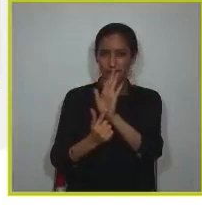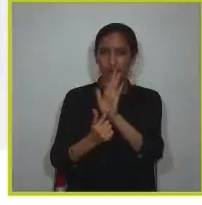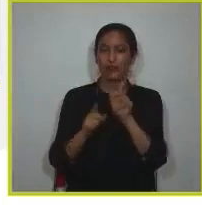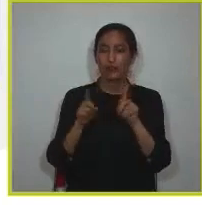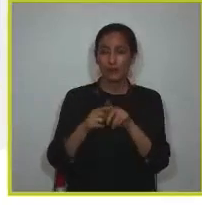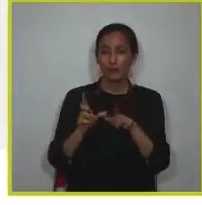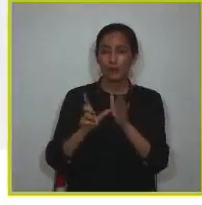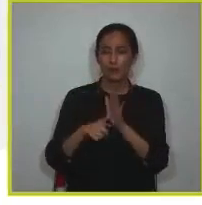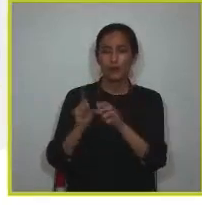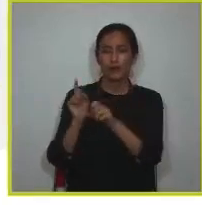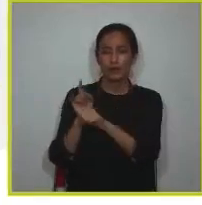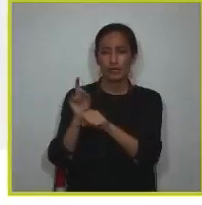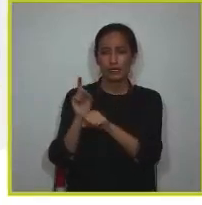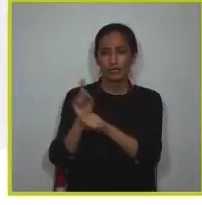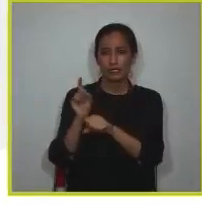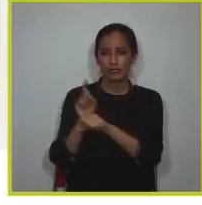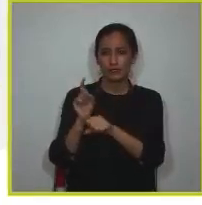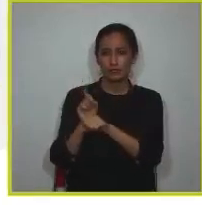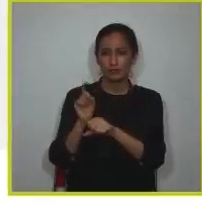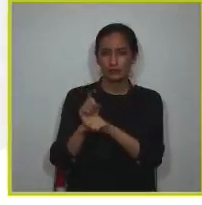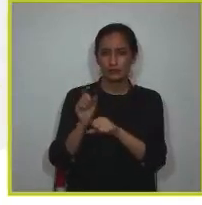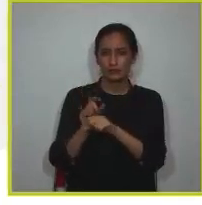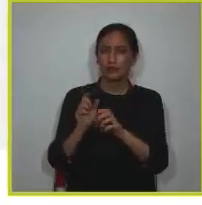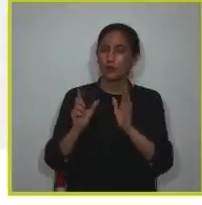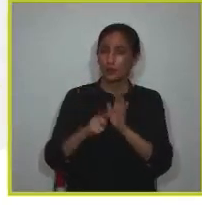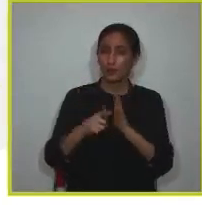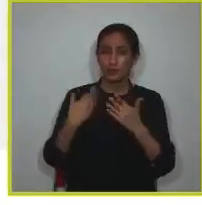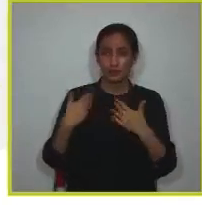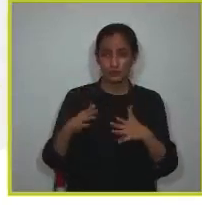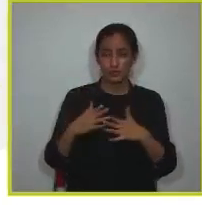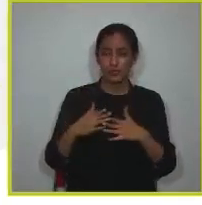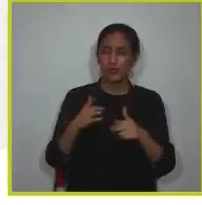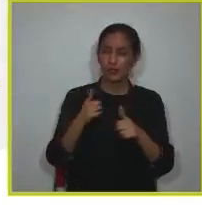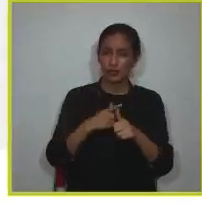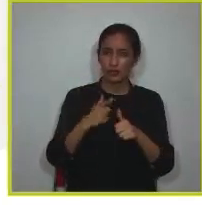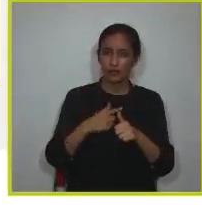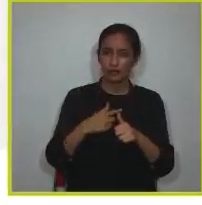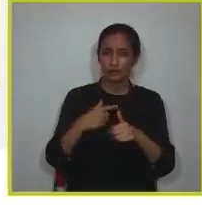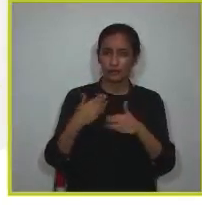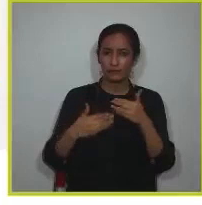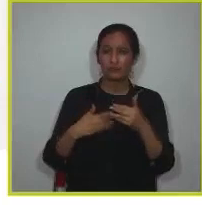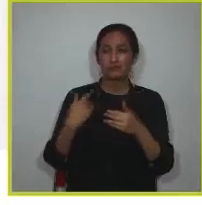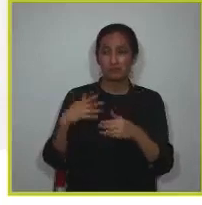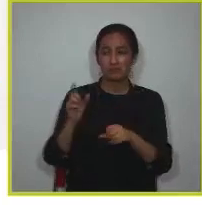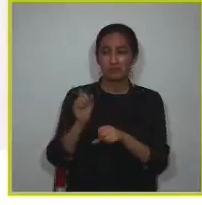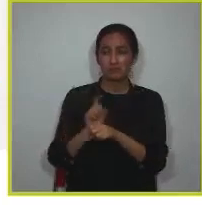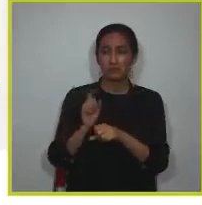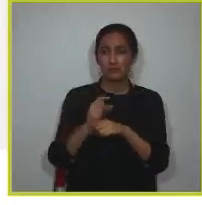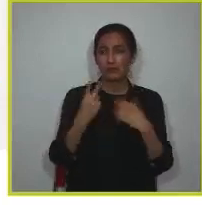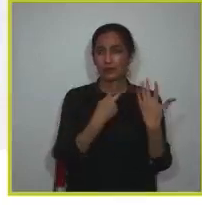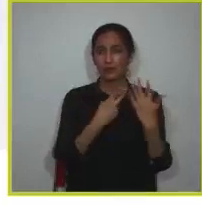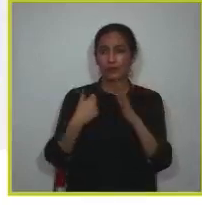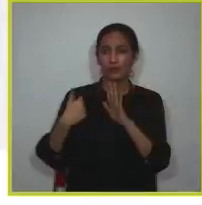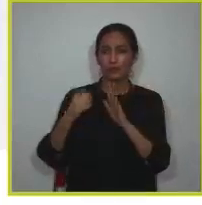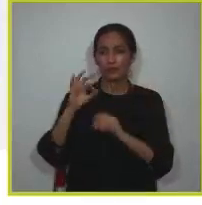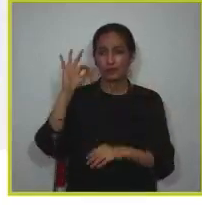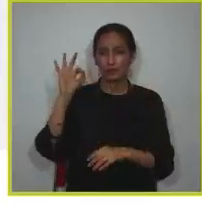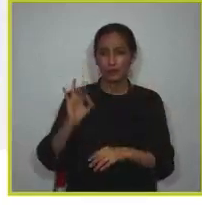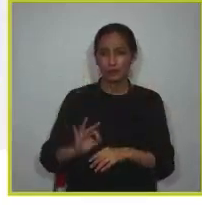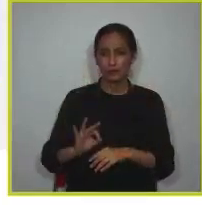capacitaciones para su uso se logró en este primer prototipo un nivel de satisfacción del 76%